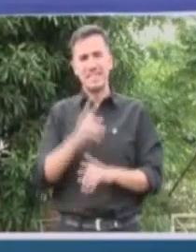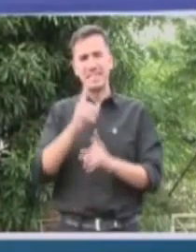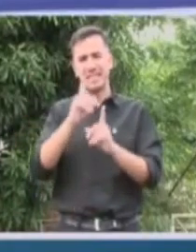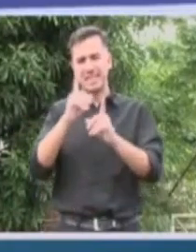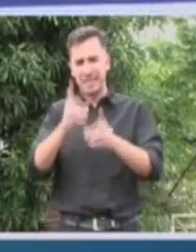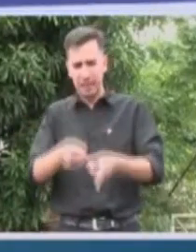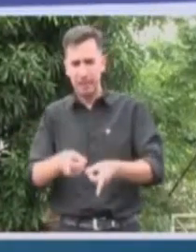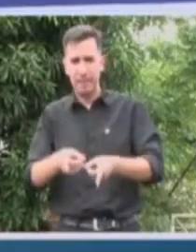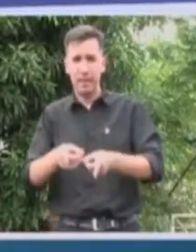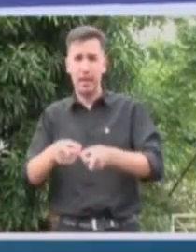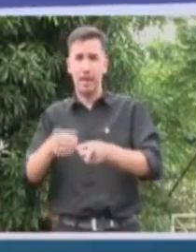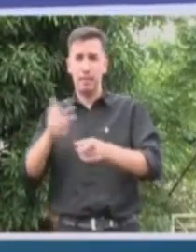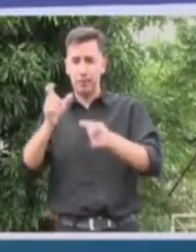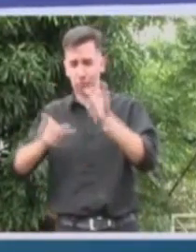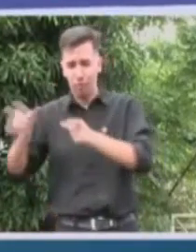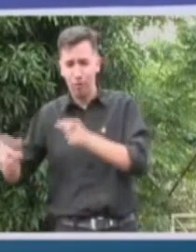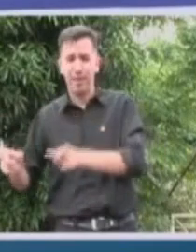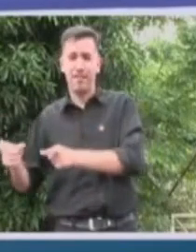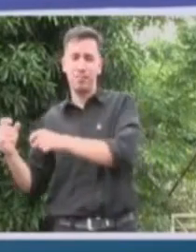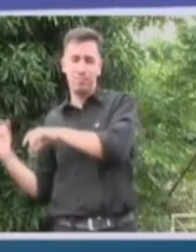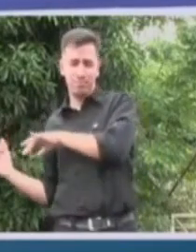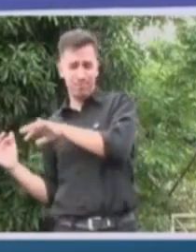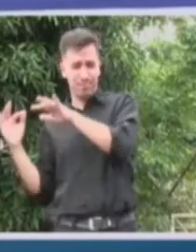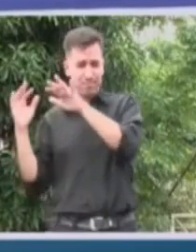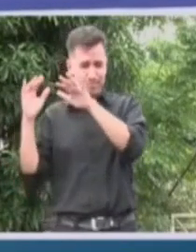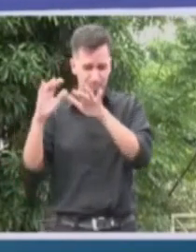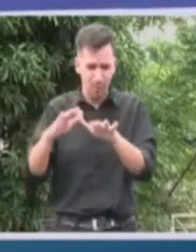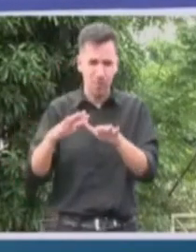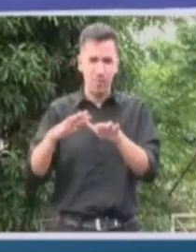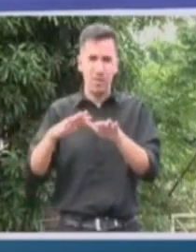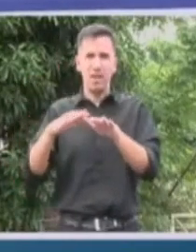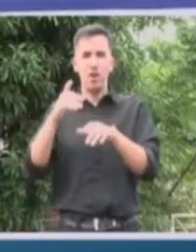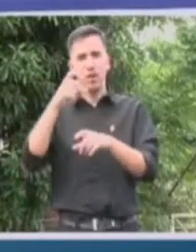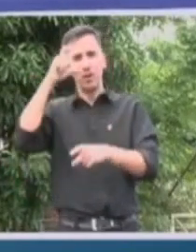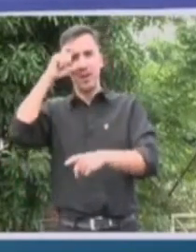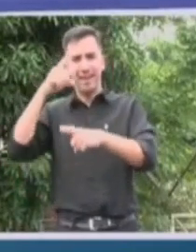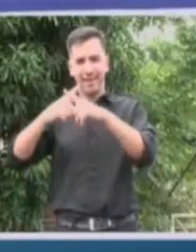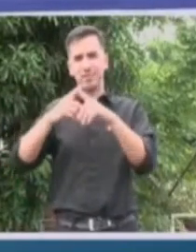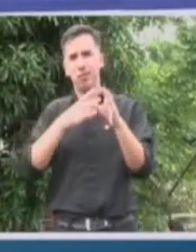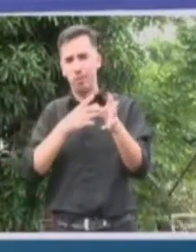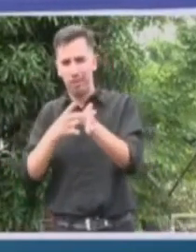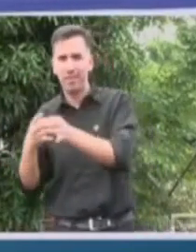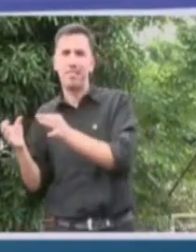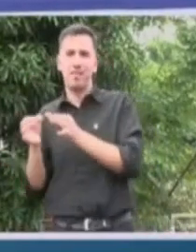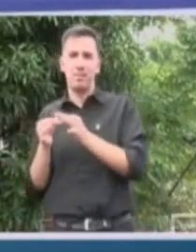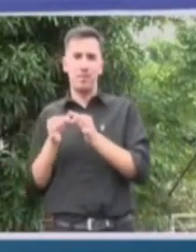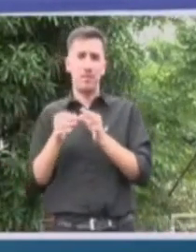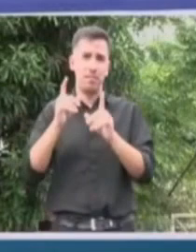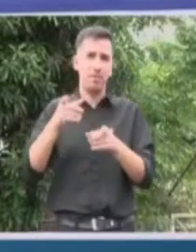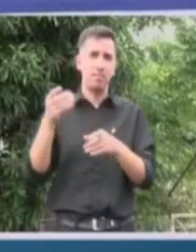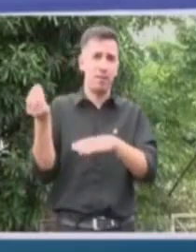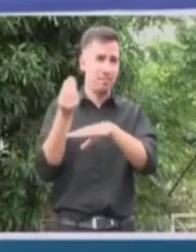También, por supuesto, a quienes regresaron, a nuestros héroes, a los veteranos, aquí presentes y los que no están